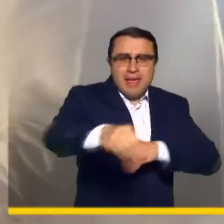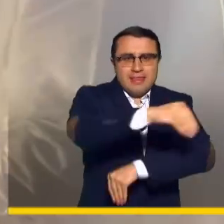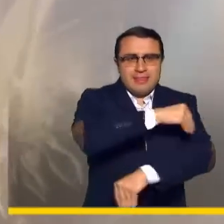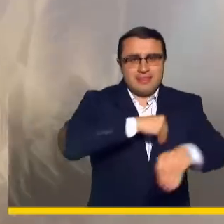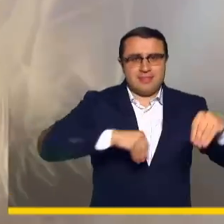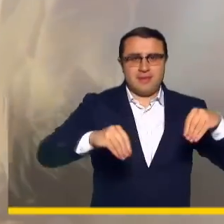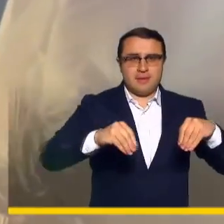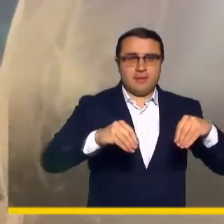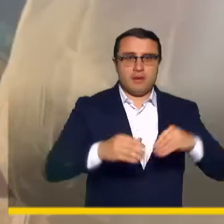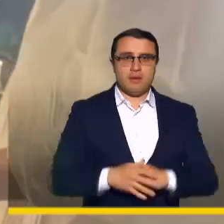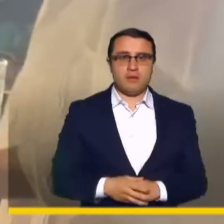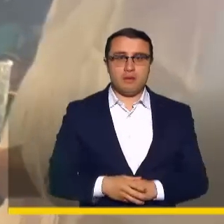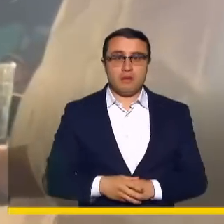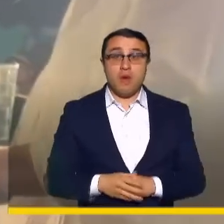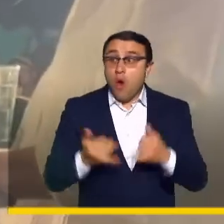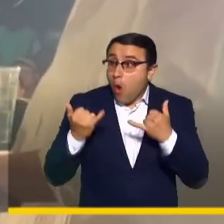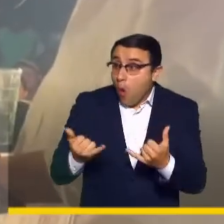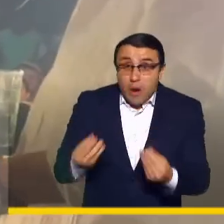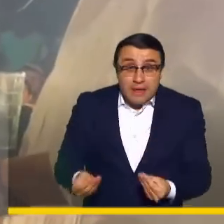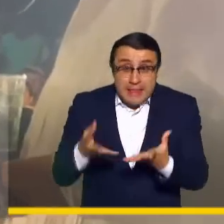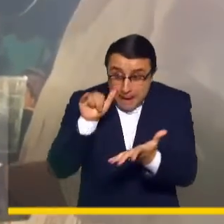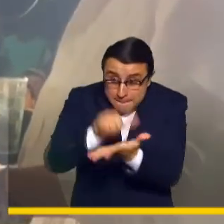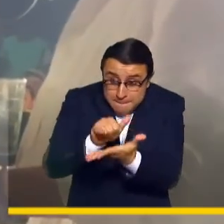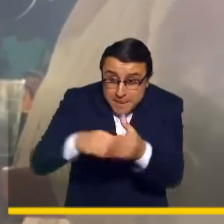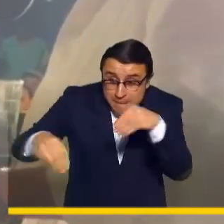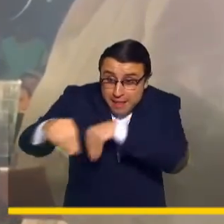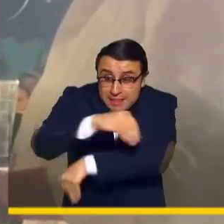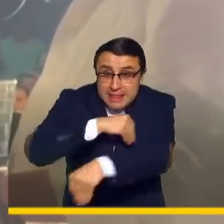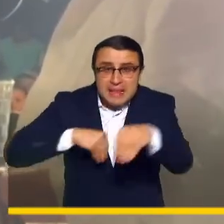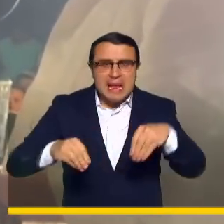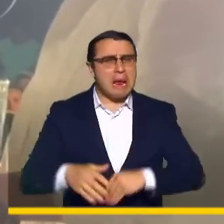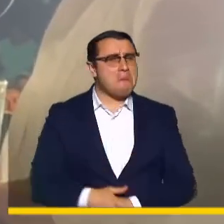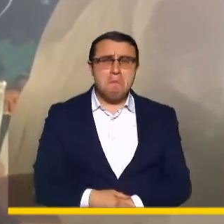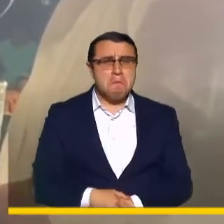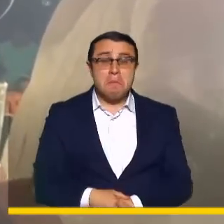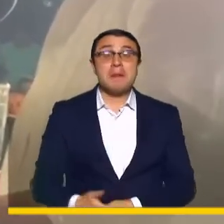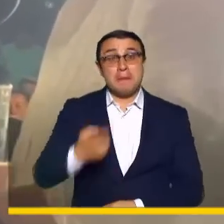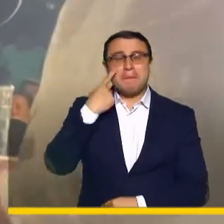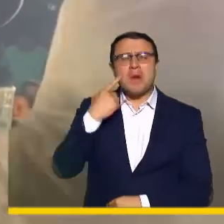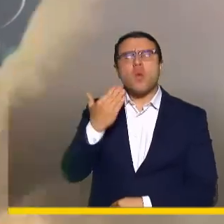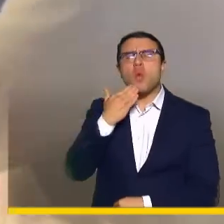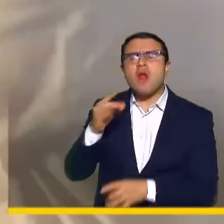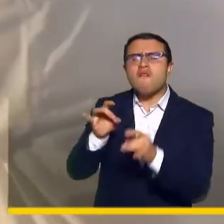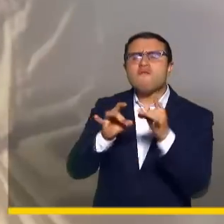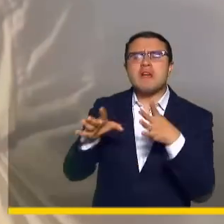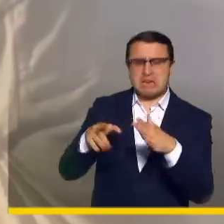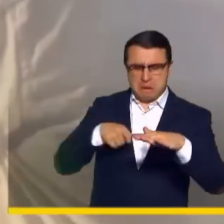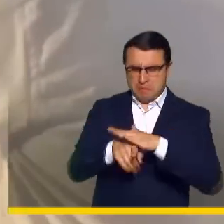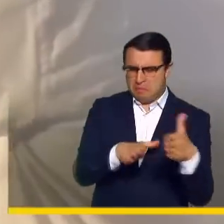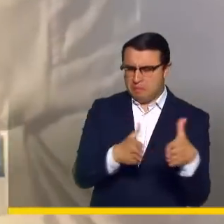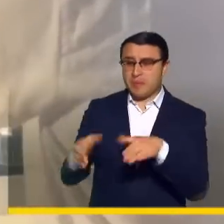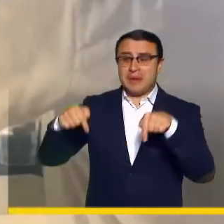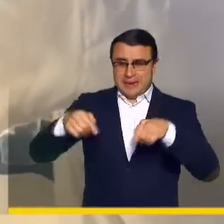Hoy ni siquiera estamos entregando esa tierra. ¿Cuándo fue la masacre del Salado?